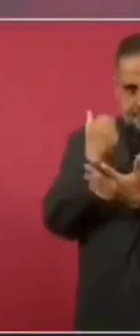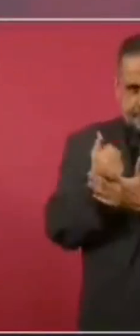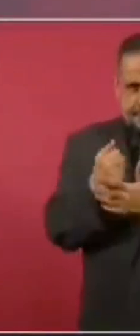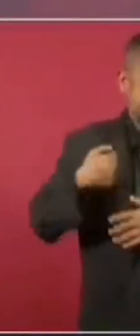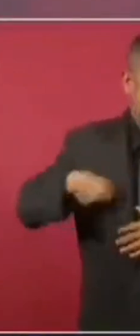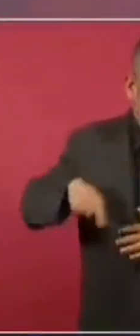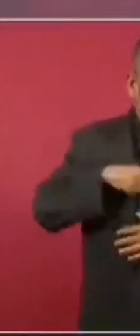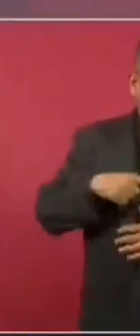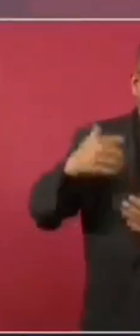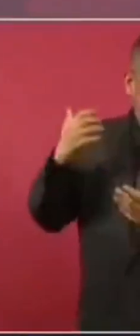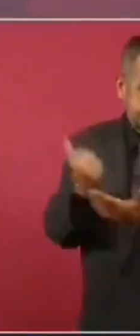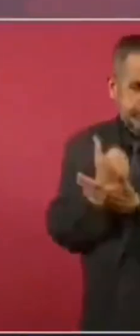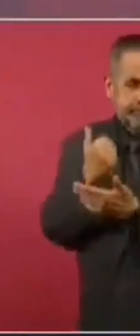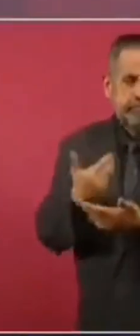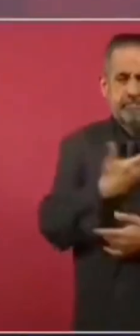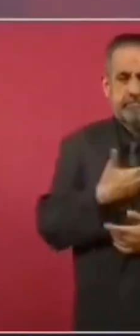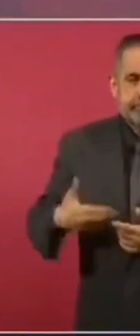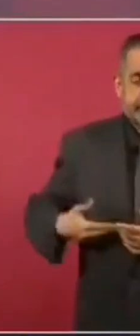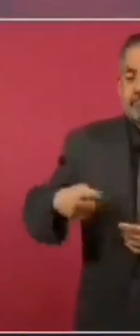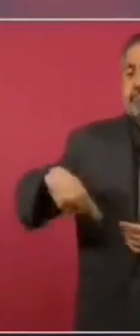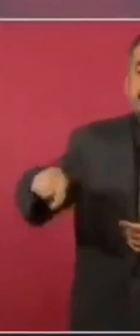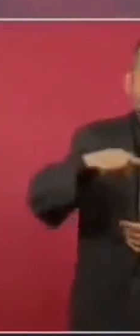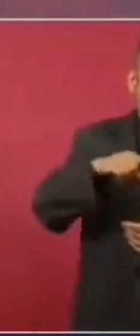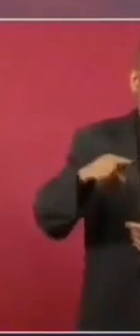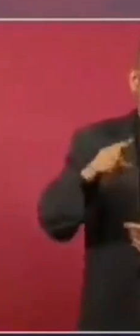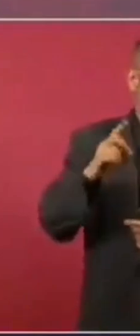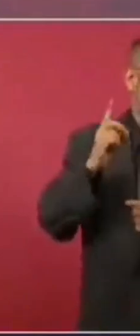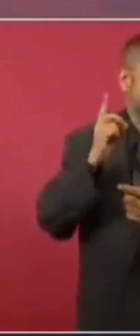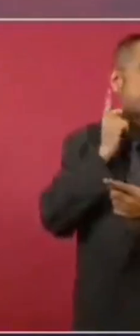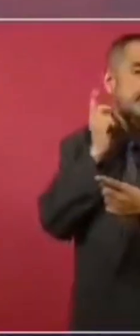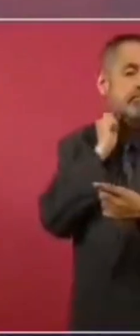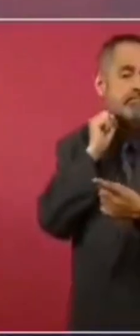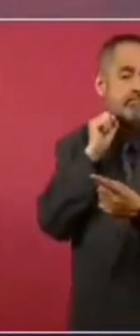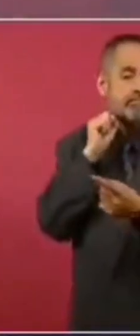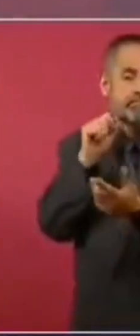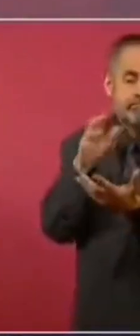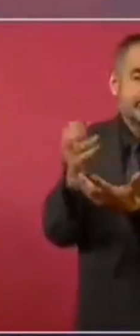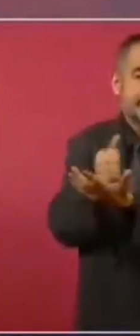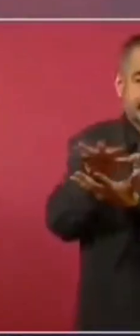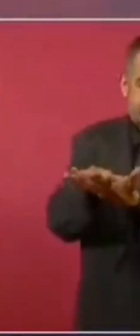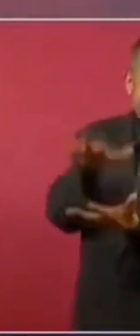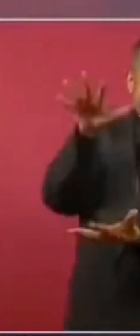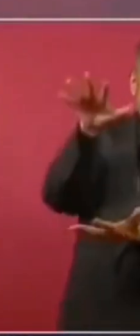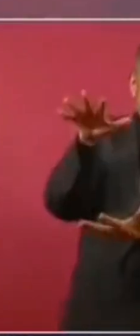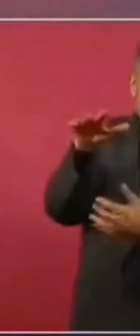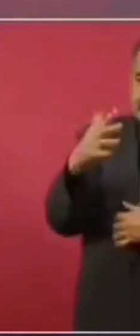ganamos la presidencia, ganamos la mayoría en el Congreso,